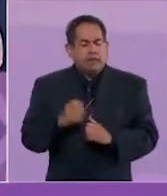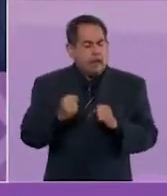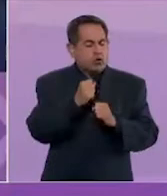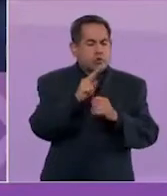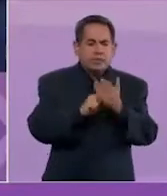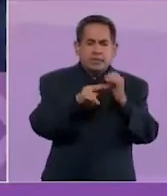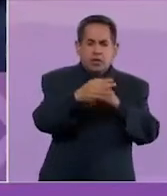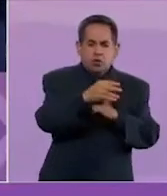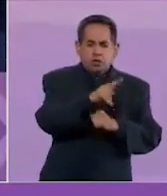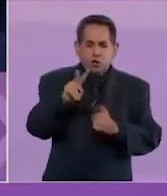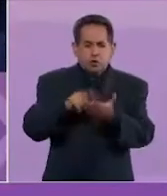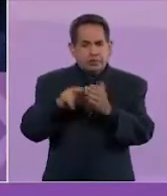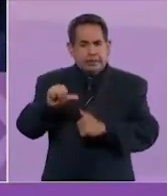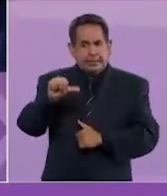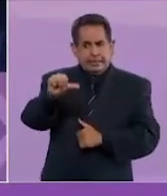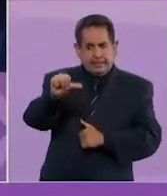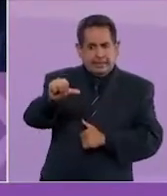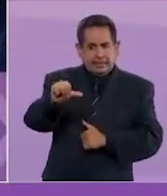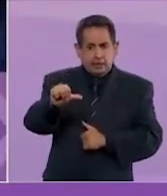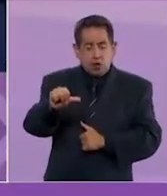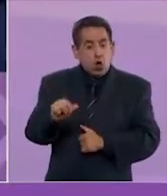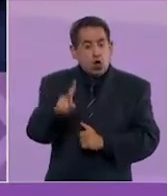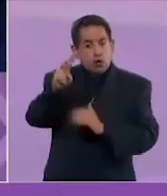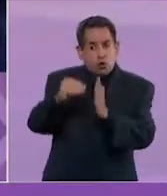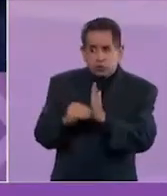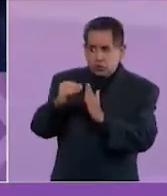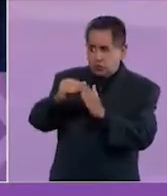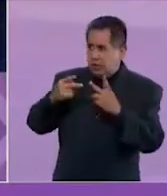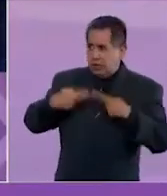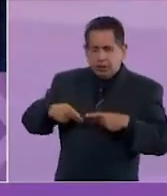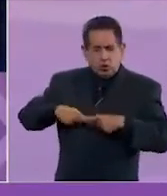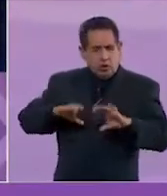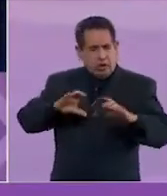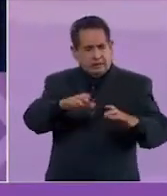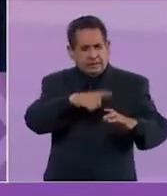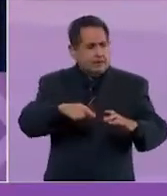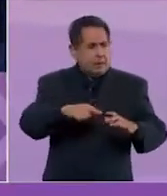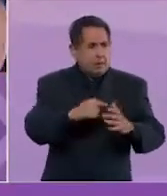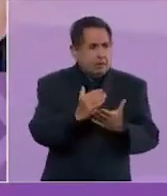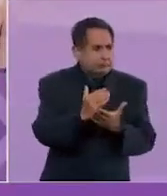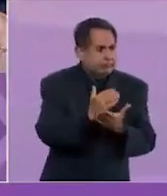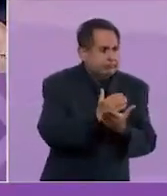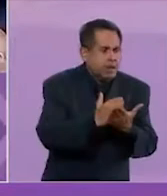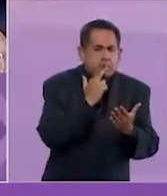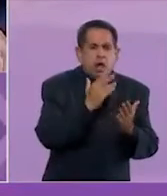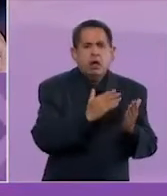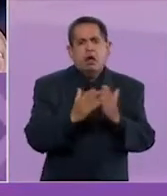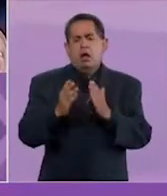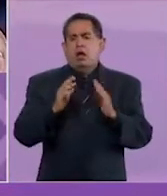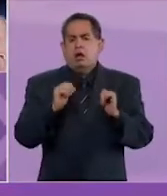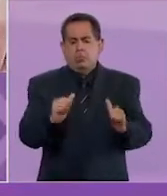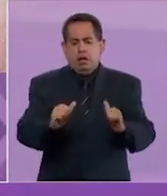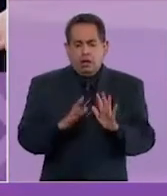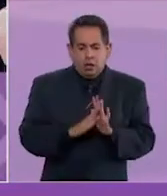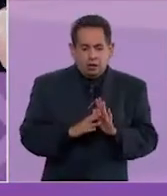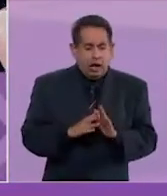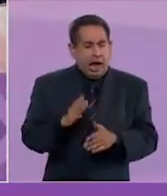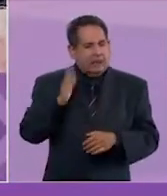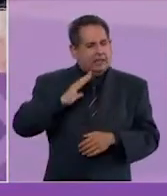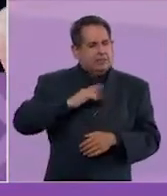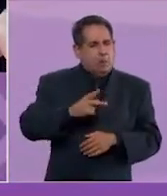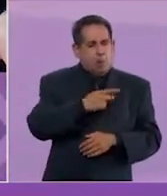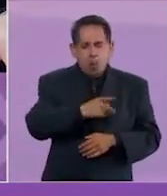28 ciudades más importantes del país el ine refirió que datos publicados por la empresa especializada nielsen ibope